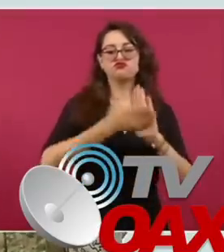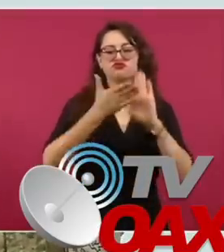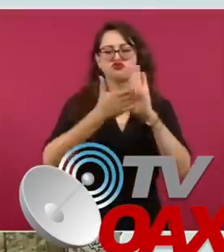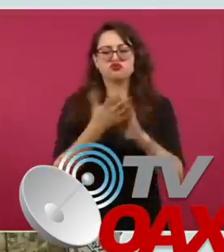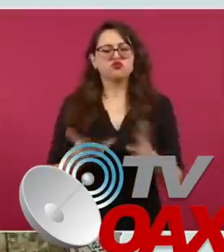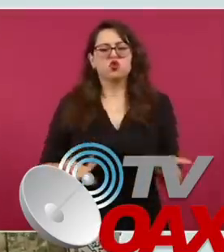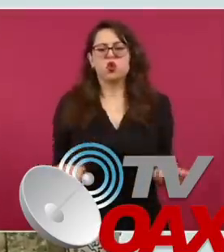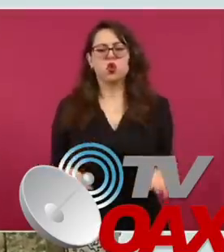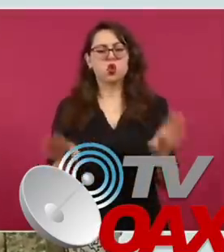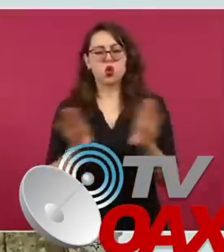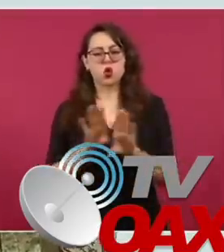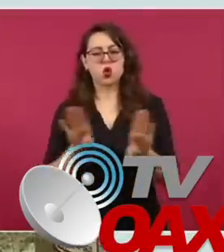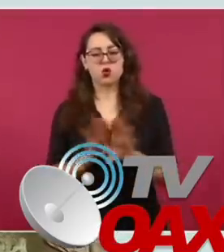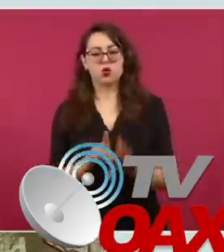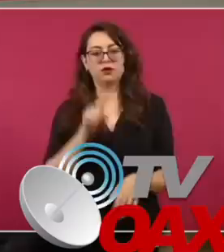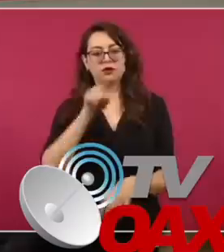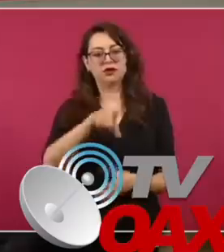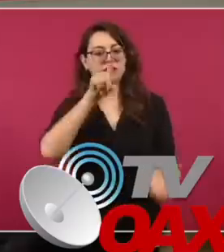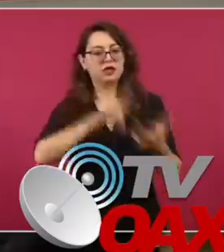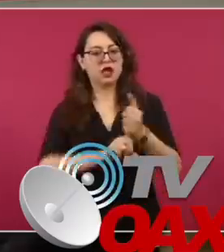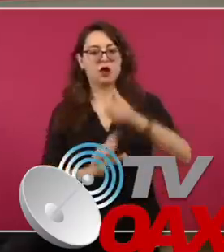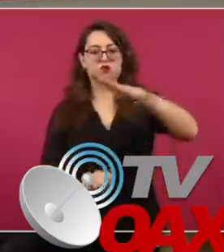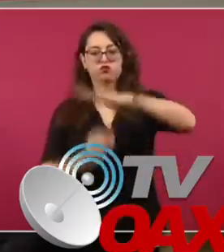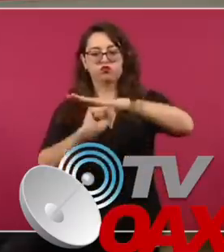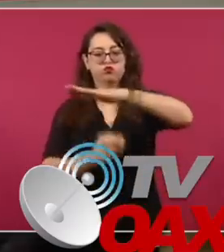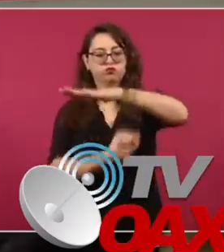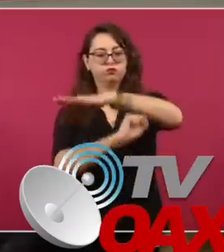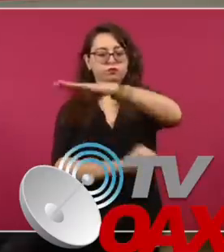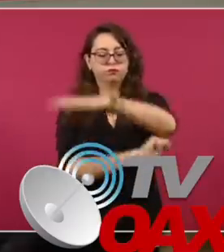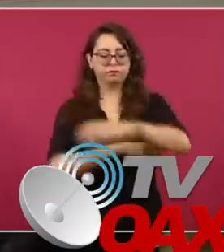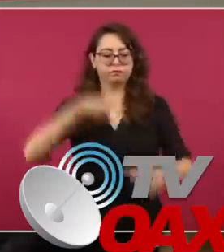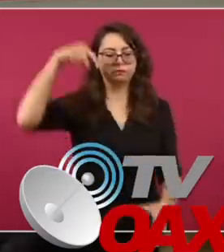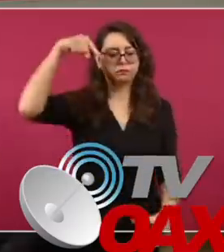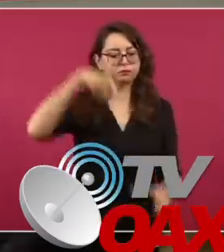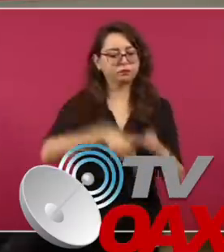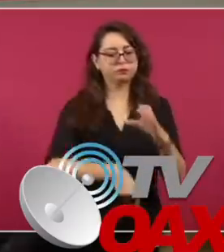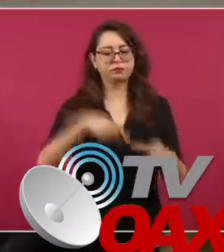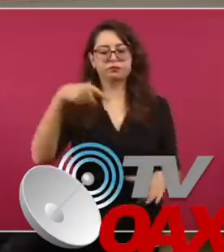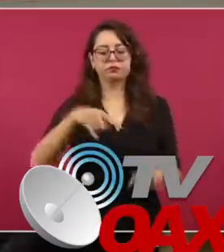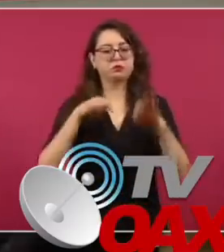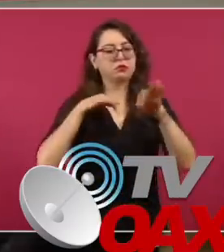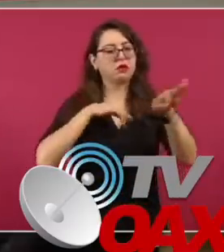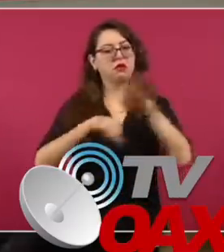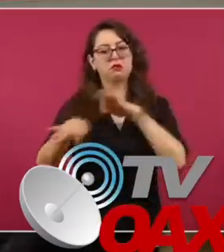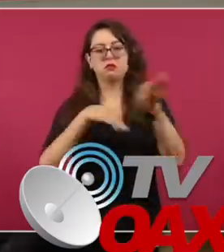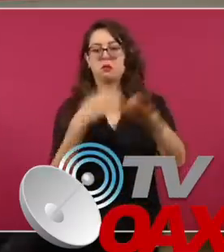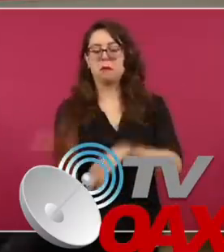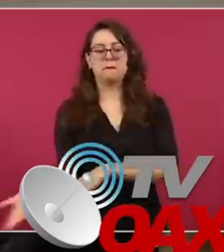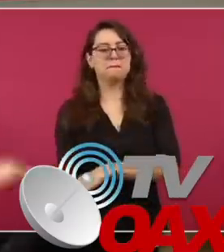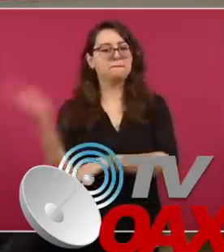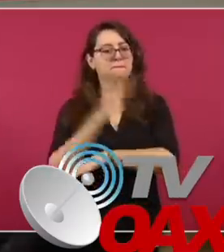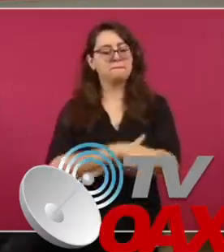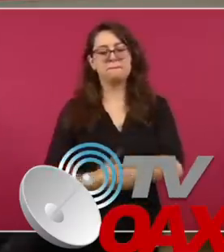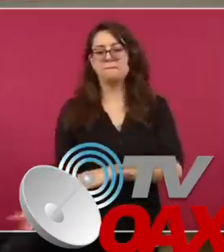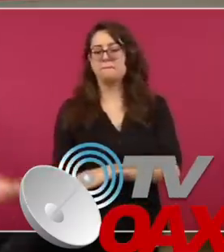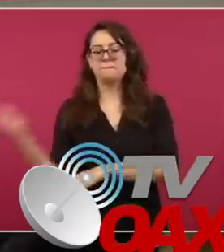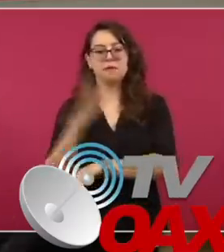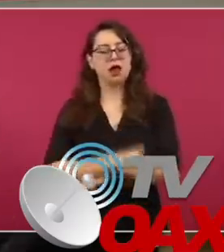las pilas de cimentación. Trabajamos las 24 horas, los 7 días de la semana, de todo el año. Estamos colando in